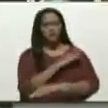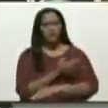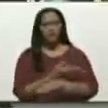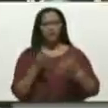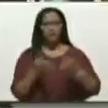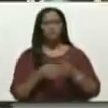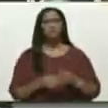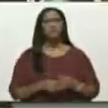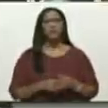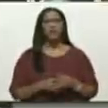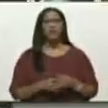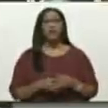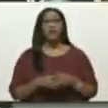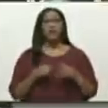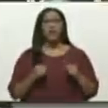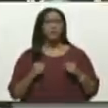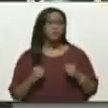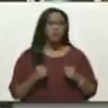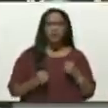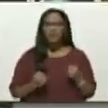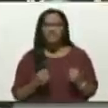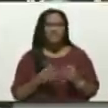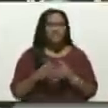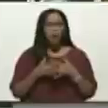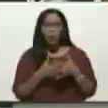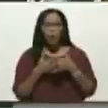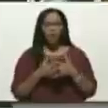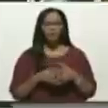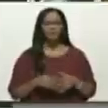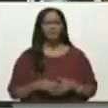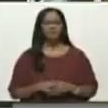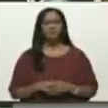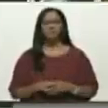No, ahora sí va porque va a colaborar con Estados Unidos.